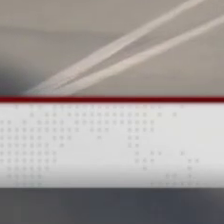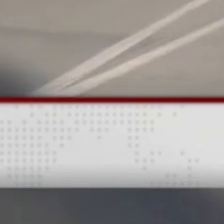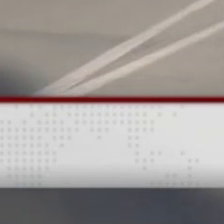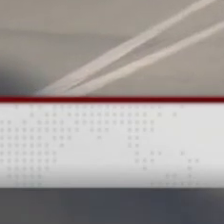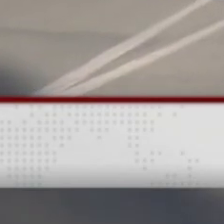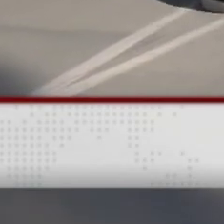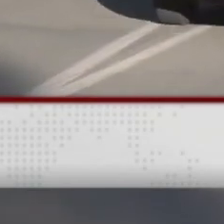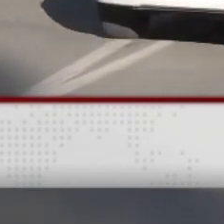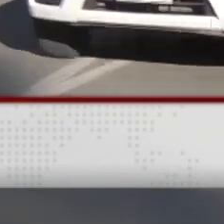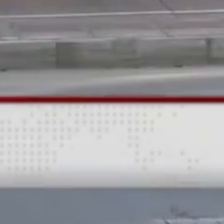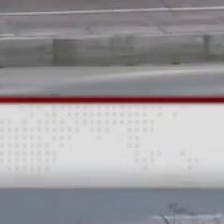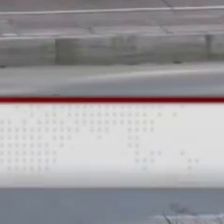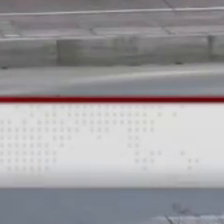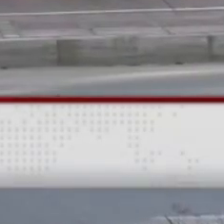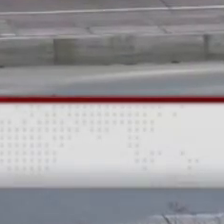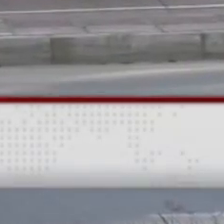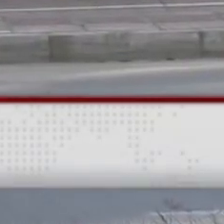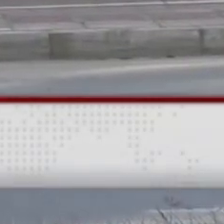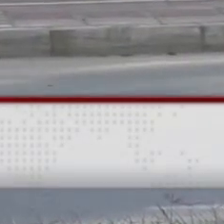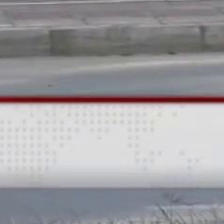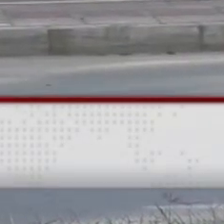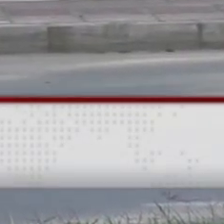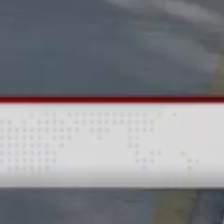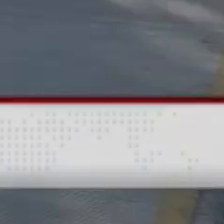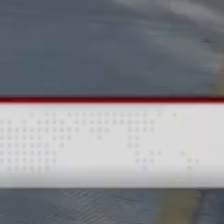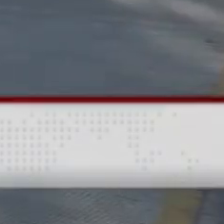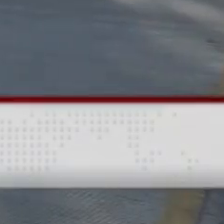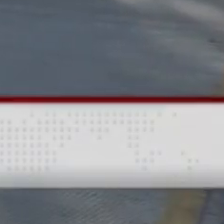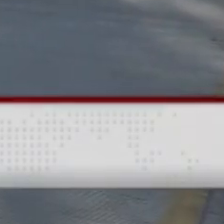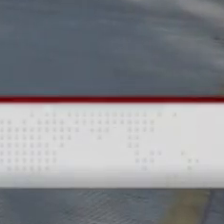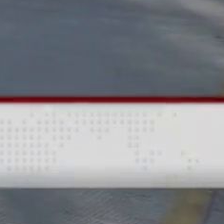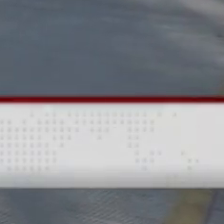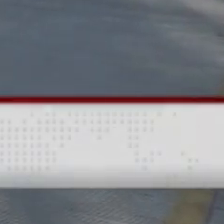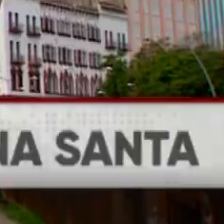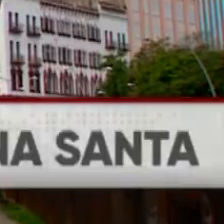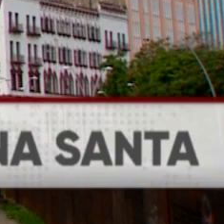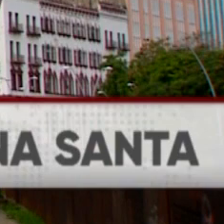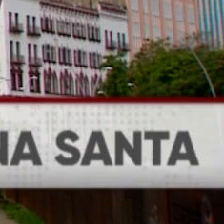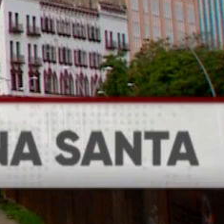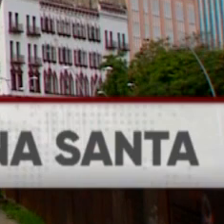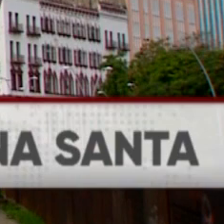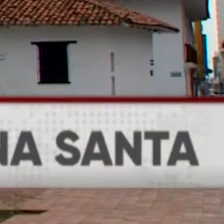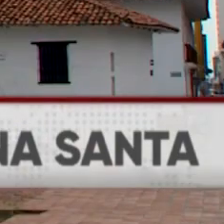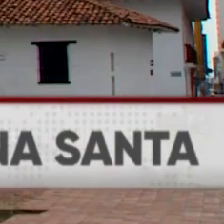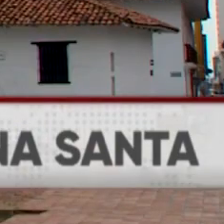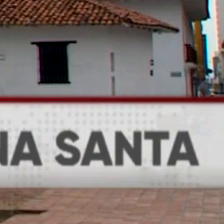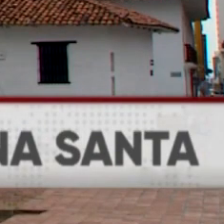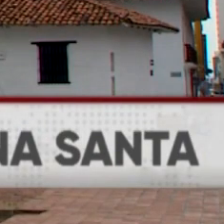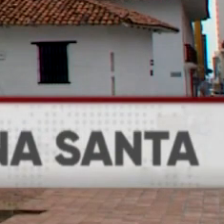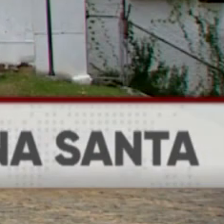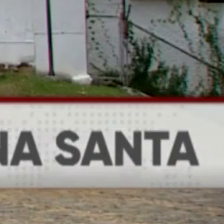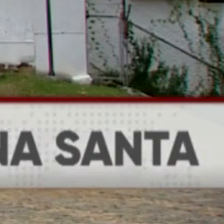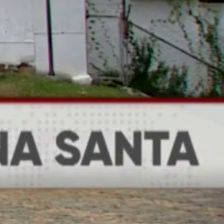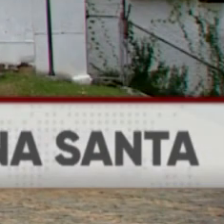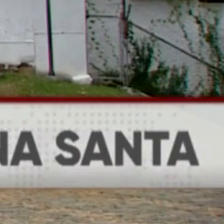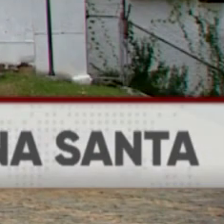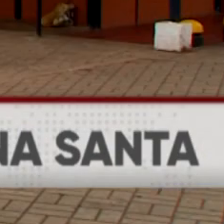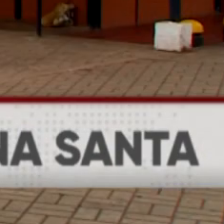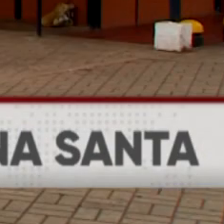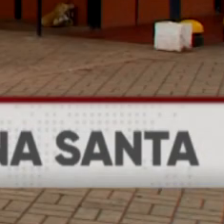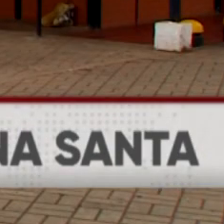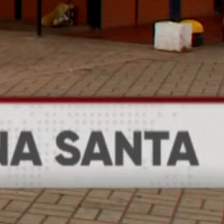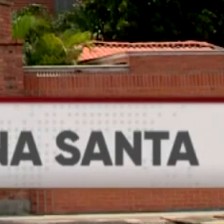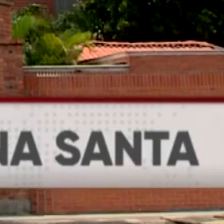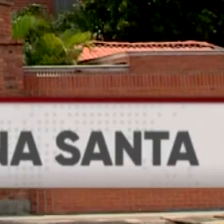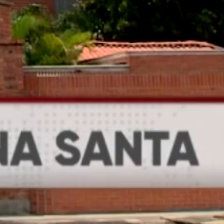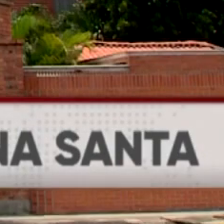de recreo son la preocupación de las autoridades durante los días de confinamiento. Por primera vez en la historia del país, las iglesias en